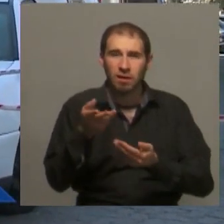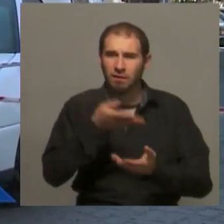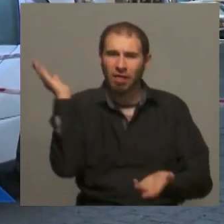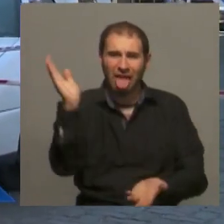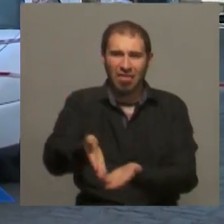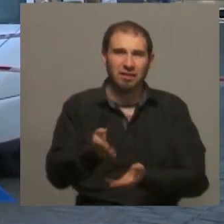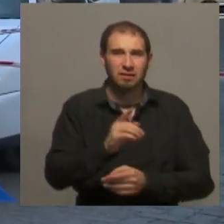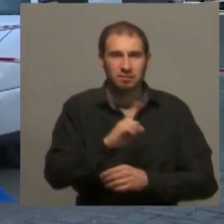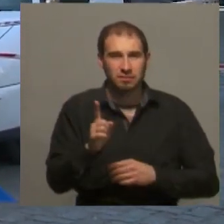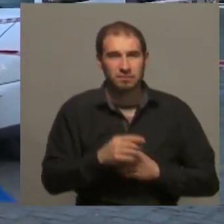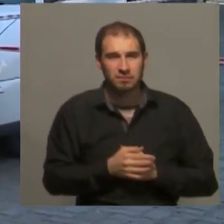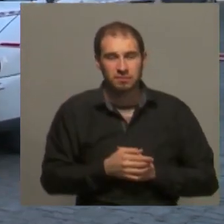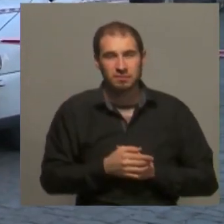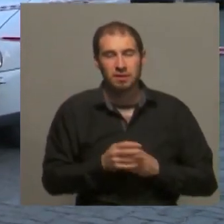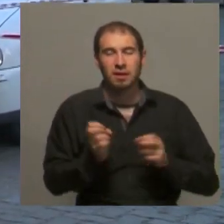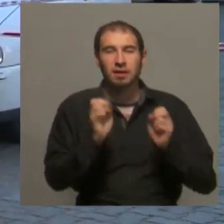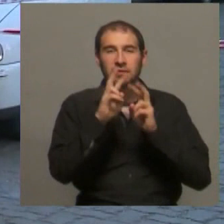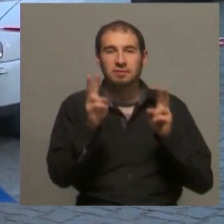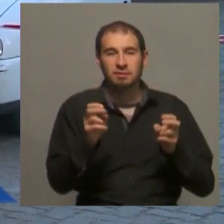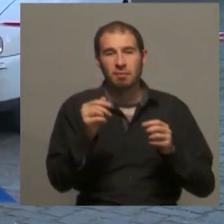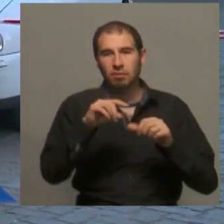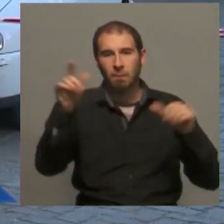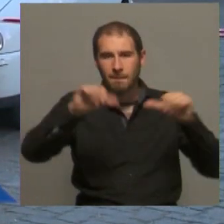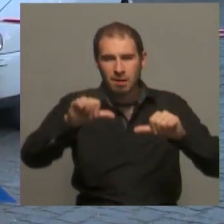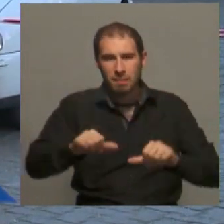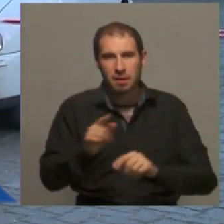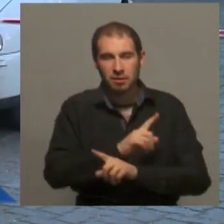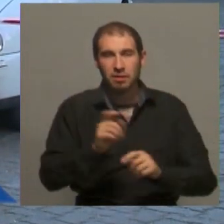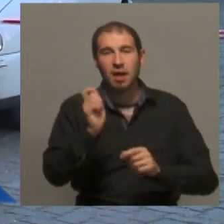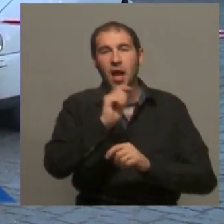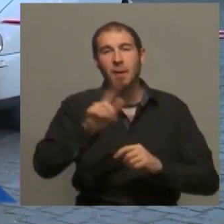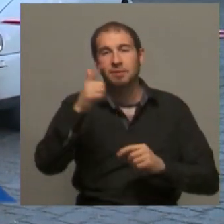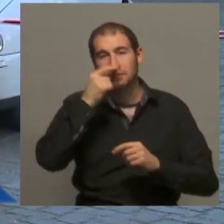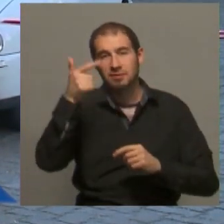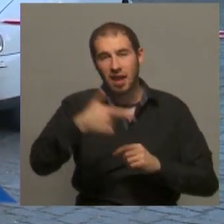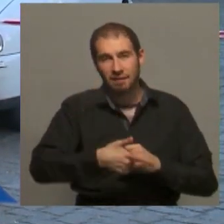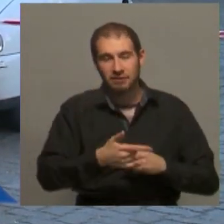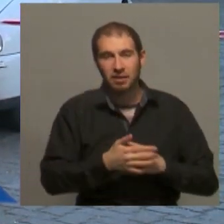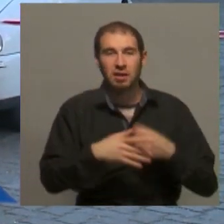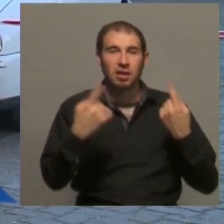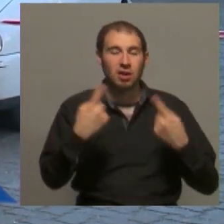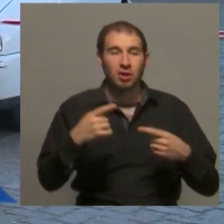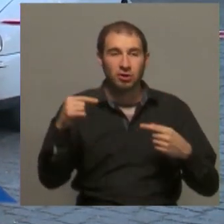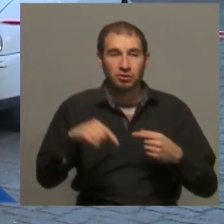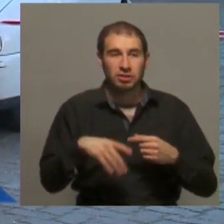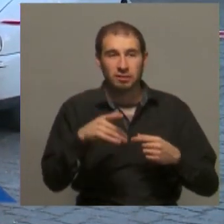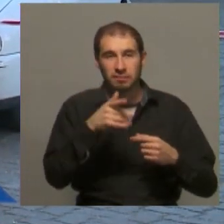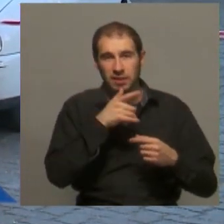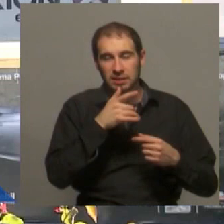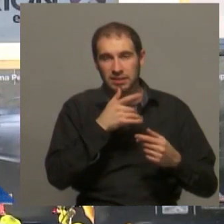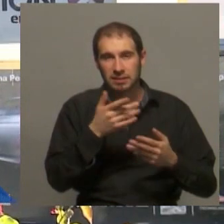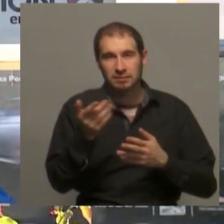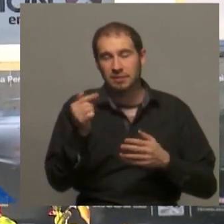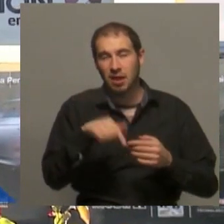dura, en un marco de deterioro. El aumento de los combustibles es algo inclusive hasta emocional, te